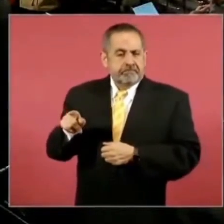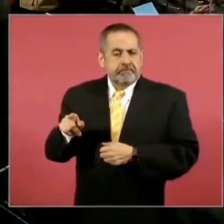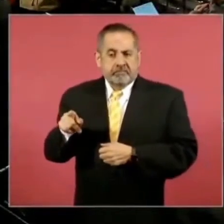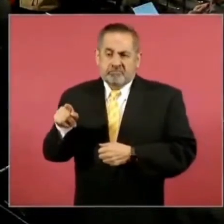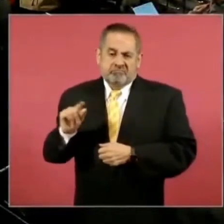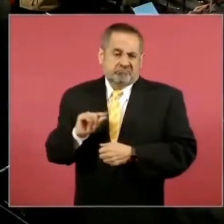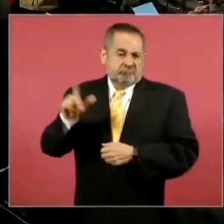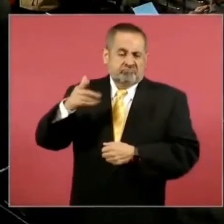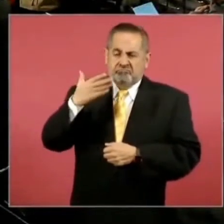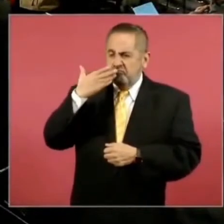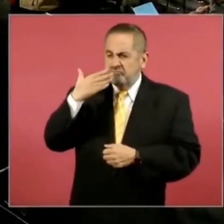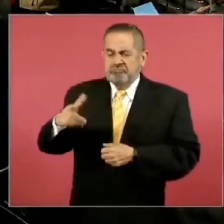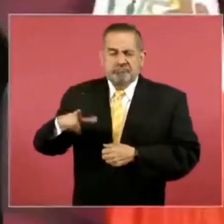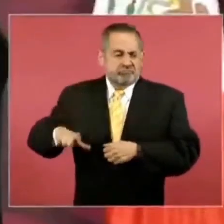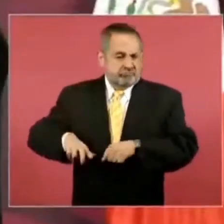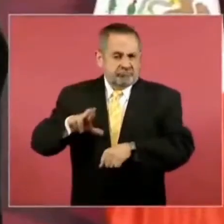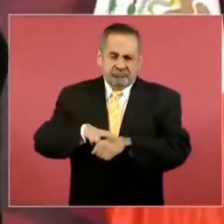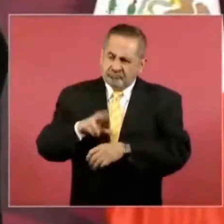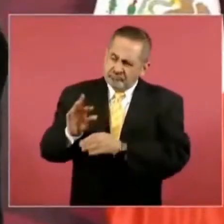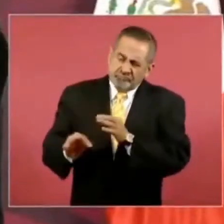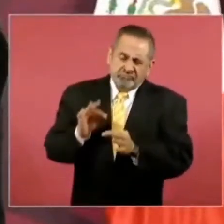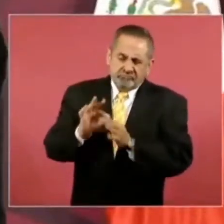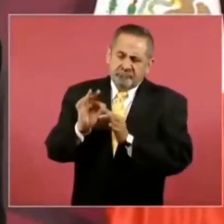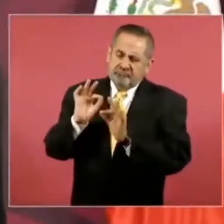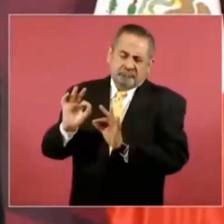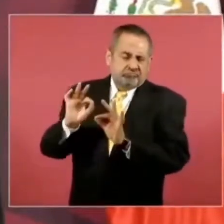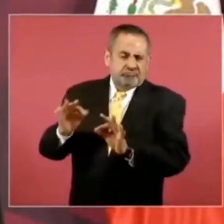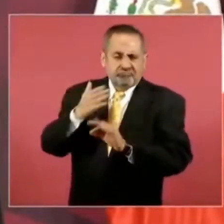un gran gobernador que tiene Sinaloa.